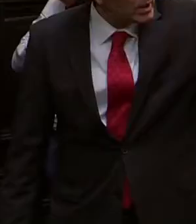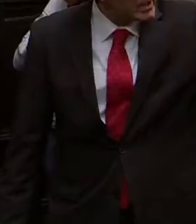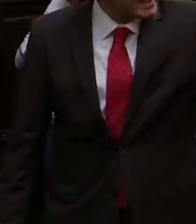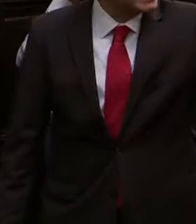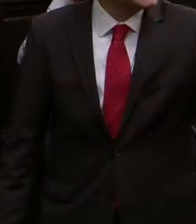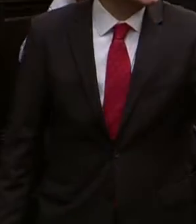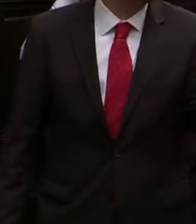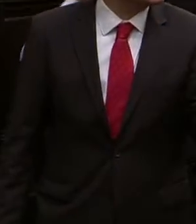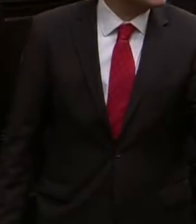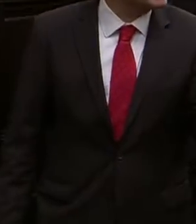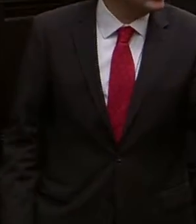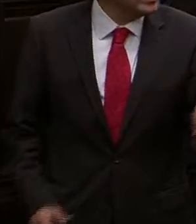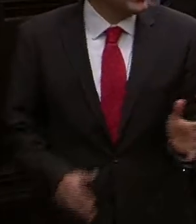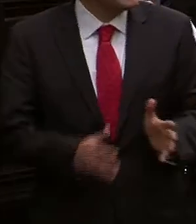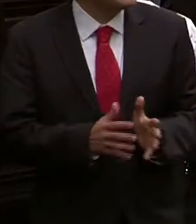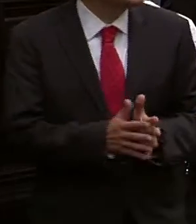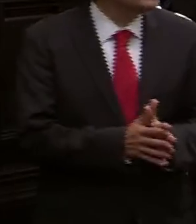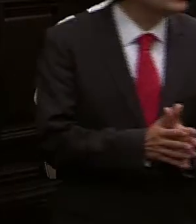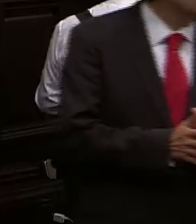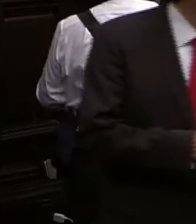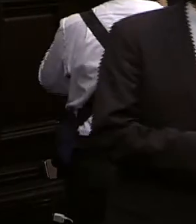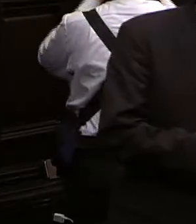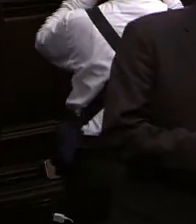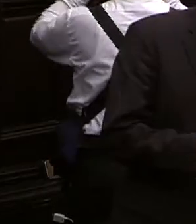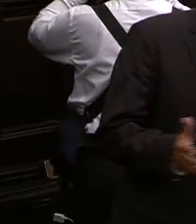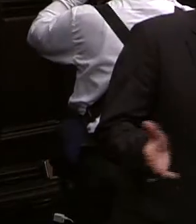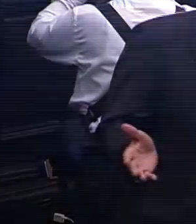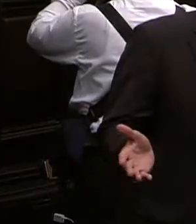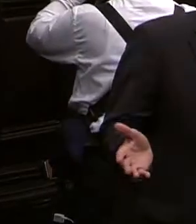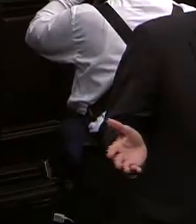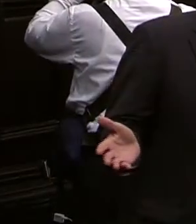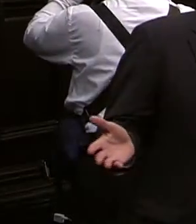¿Mandé? Ah, sí, claro. ¿Le bajo? Así está bien.